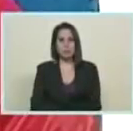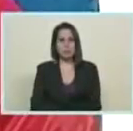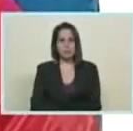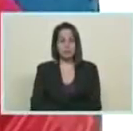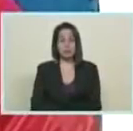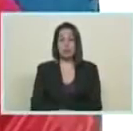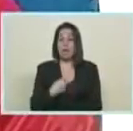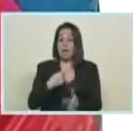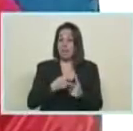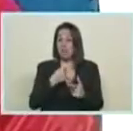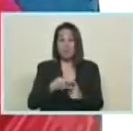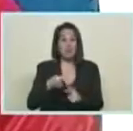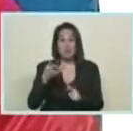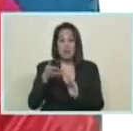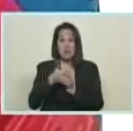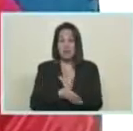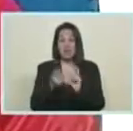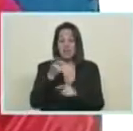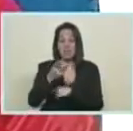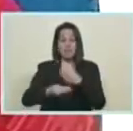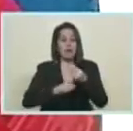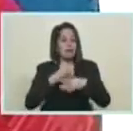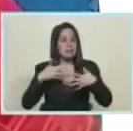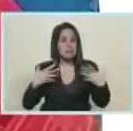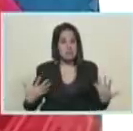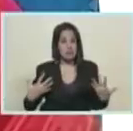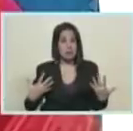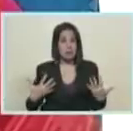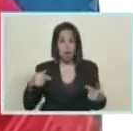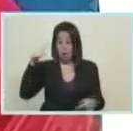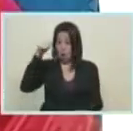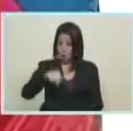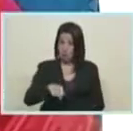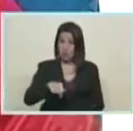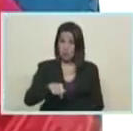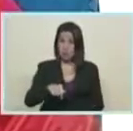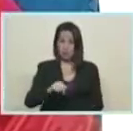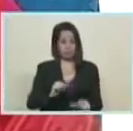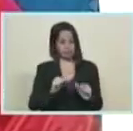la tarea que nosotros tenemos hoy,